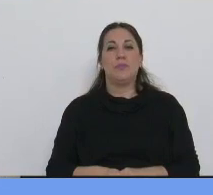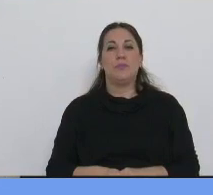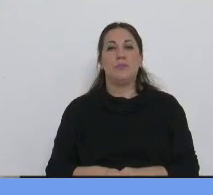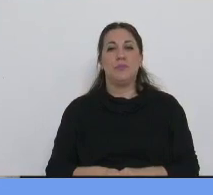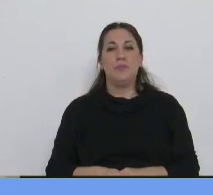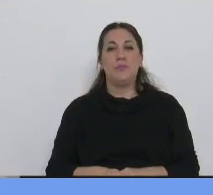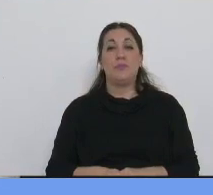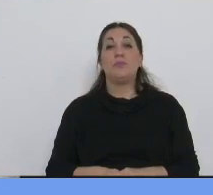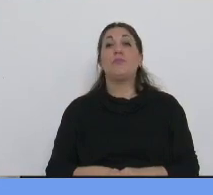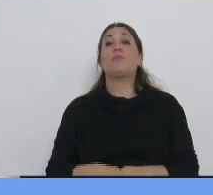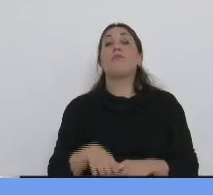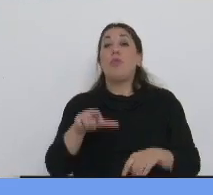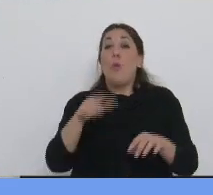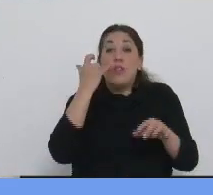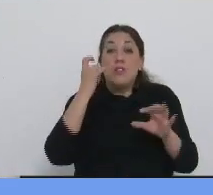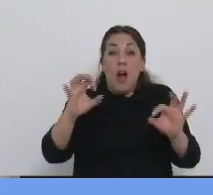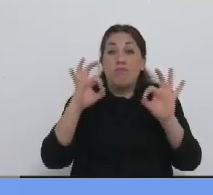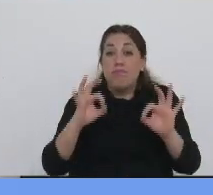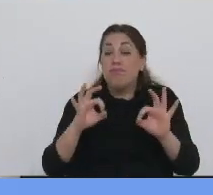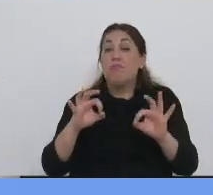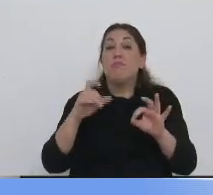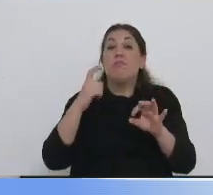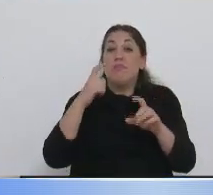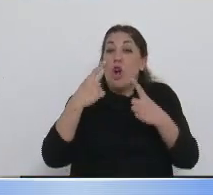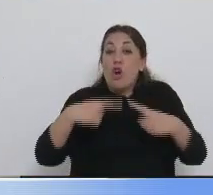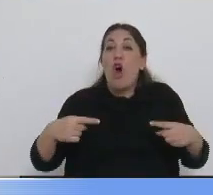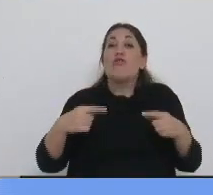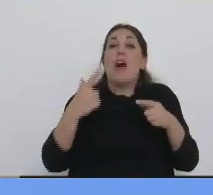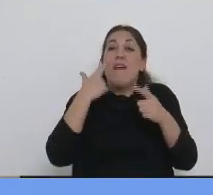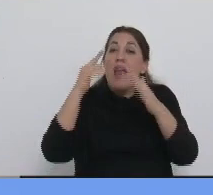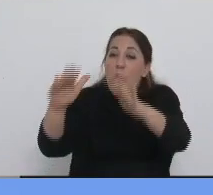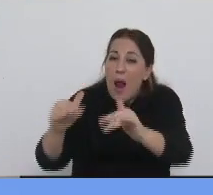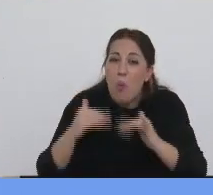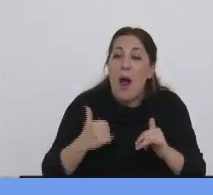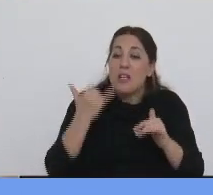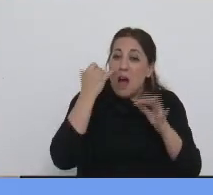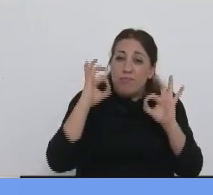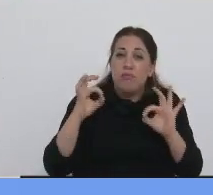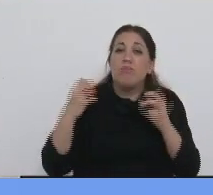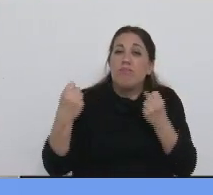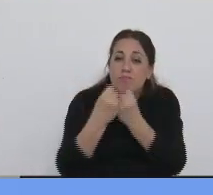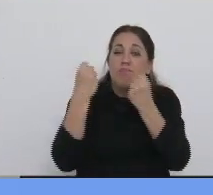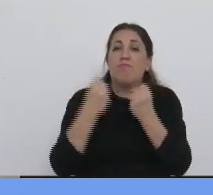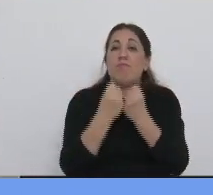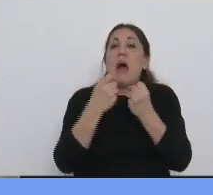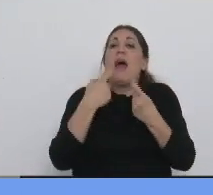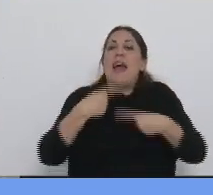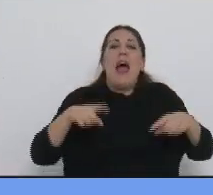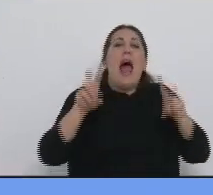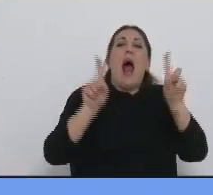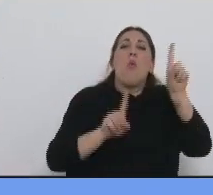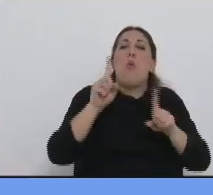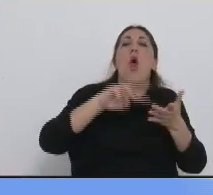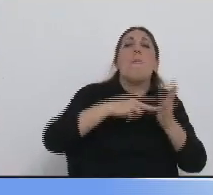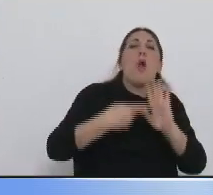cuando sean agotadas todas las vicisitudes que hemos encontrado porque no hay una sola que tenga cuestiones administrativas hay varios y que de